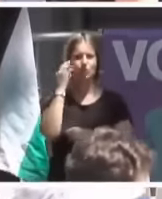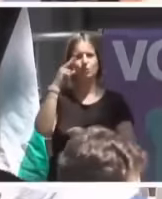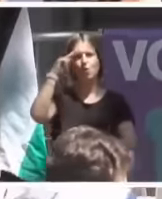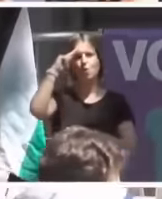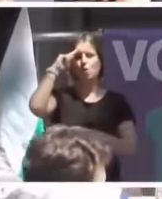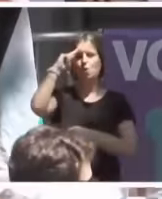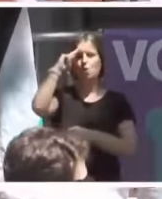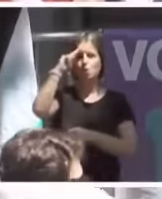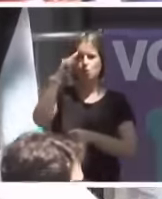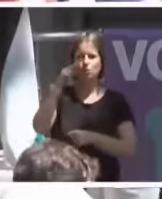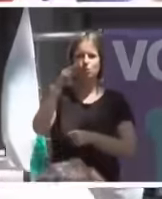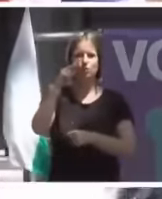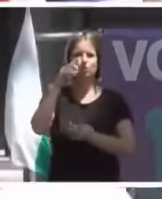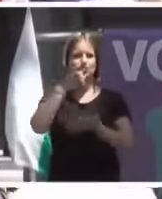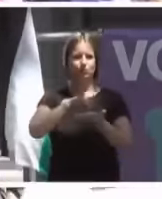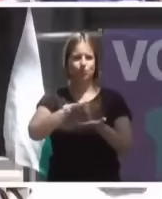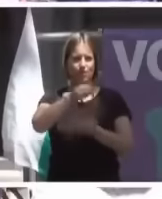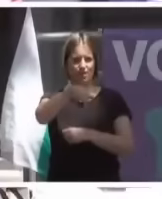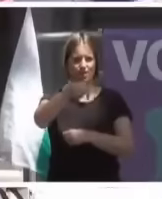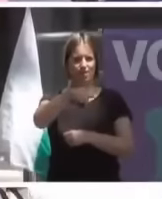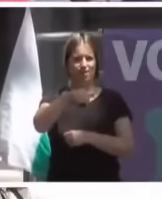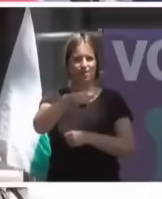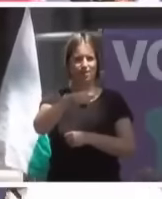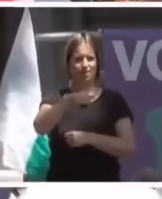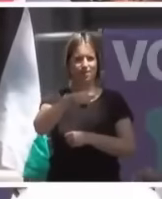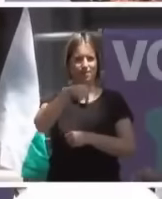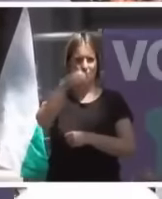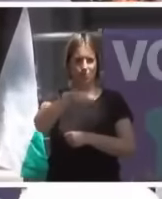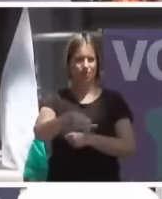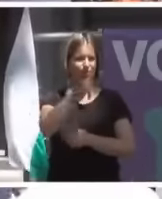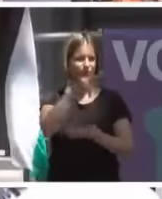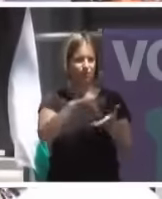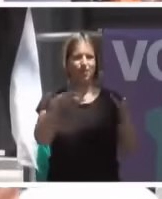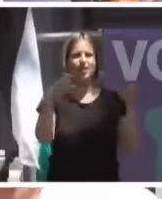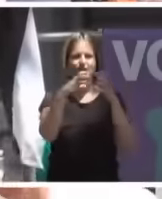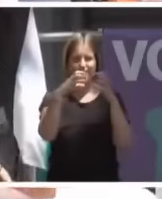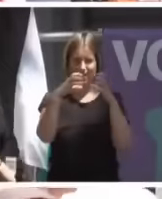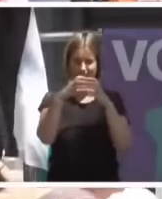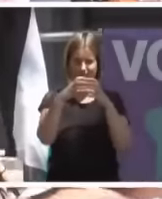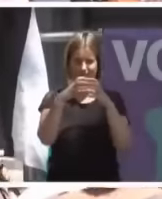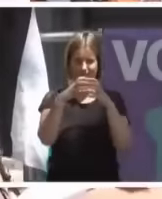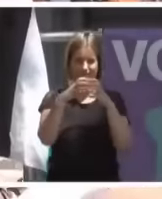honor estar para mí estar hoy aquí en Granada. Gracias.